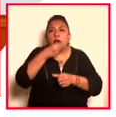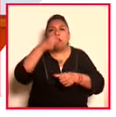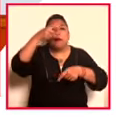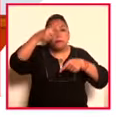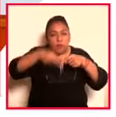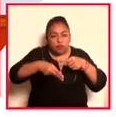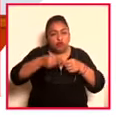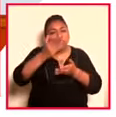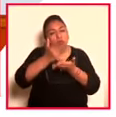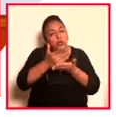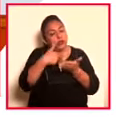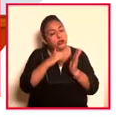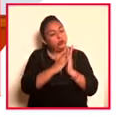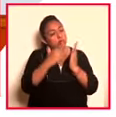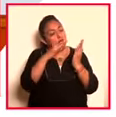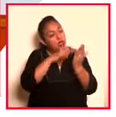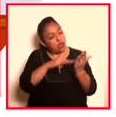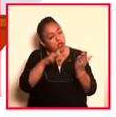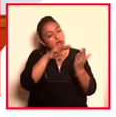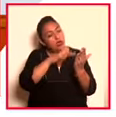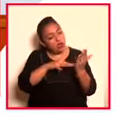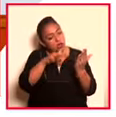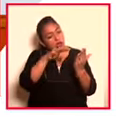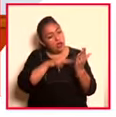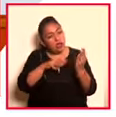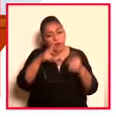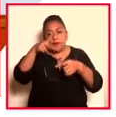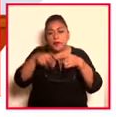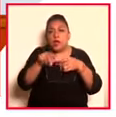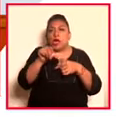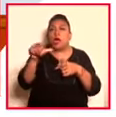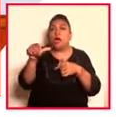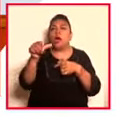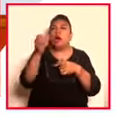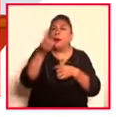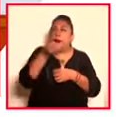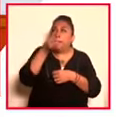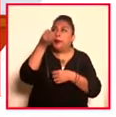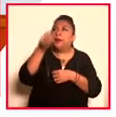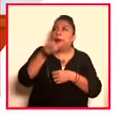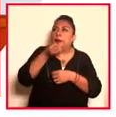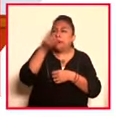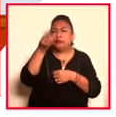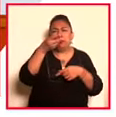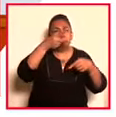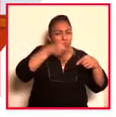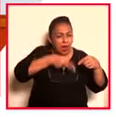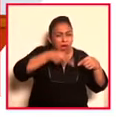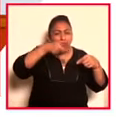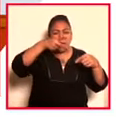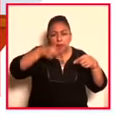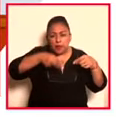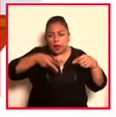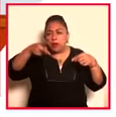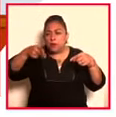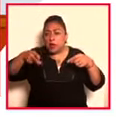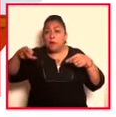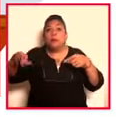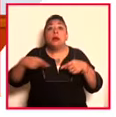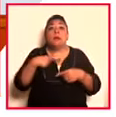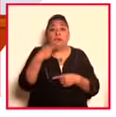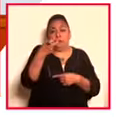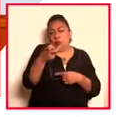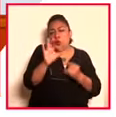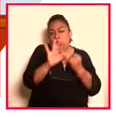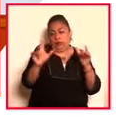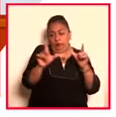la lectura, ¿no? Una pausa para la devoción, para la oración. Y todo esto, y concluyo, es